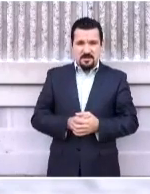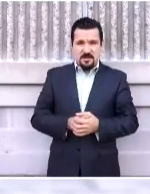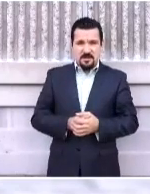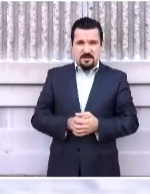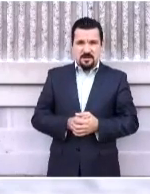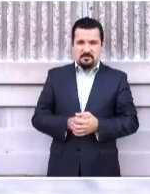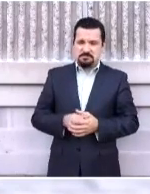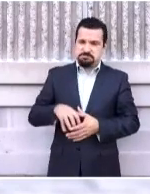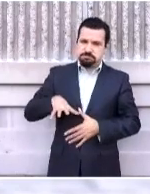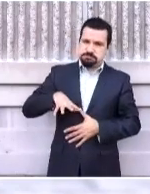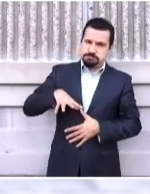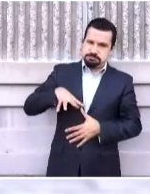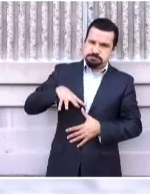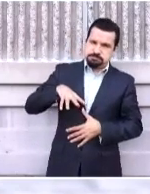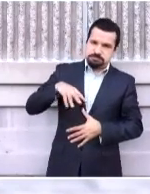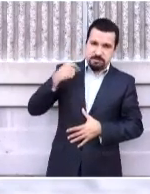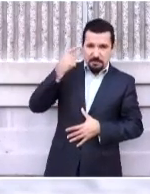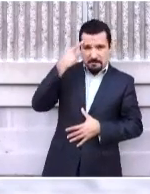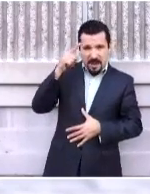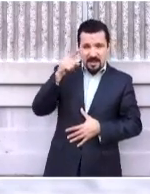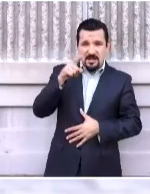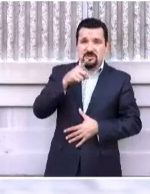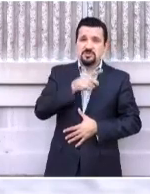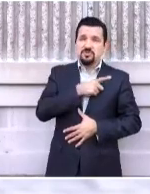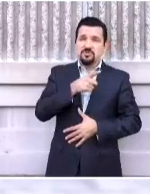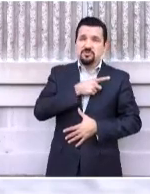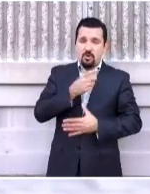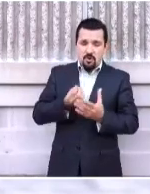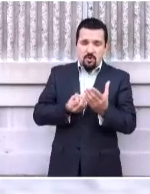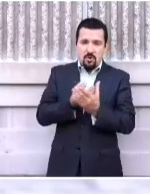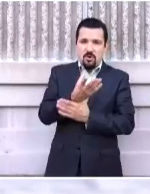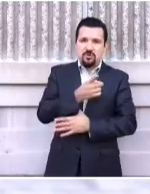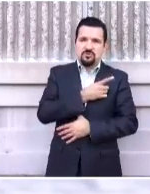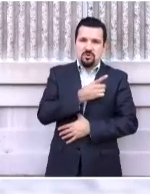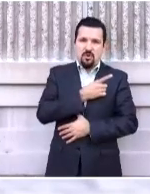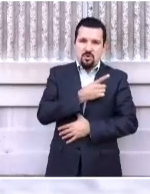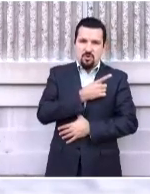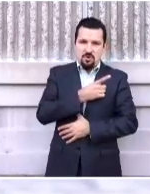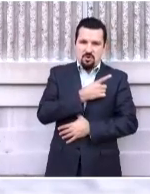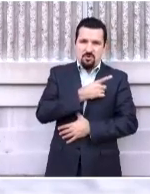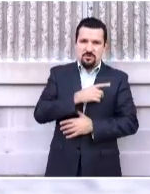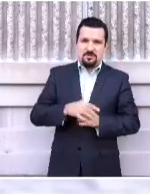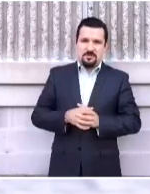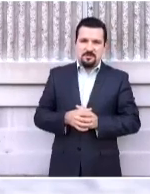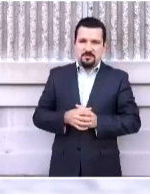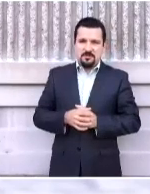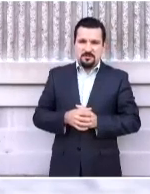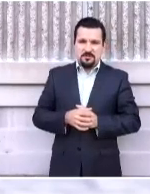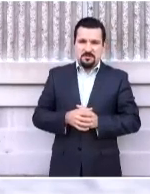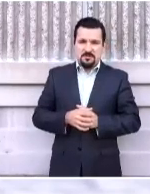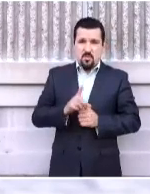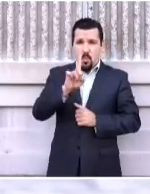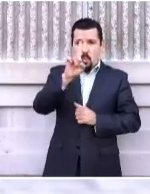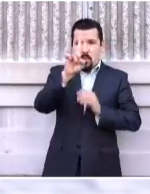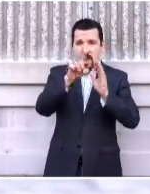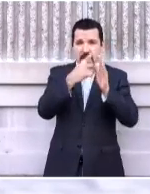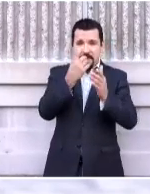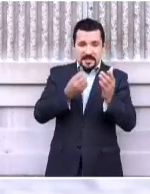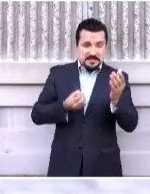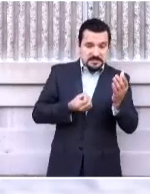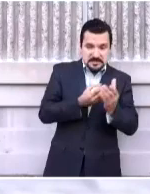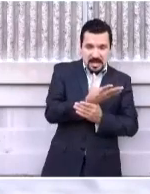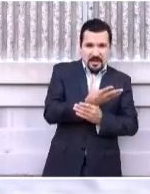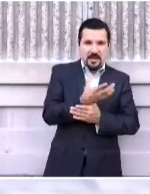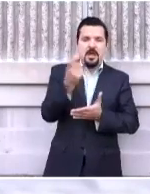hagan un esfuerzo para ir solos, para tratar de en una sola salida comprar sus